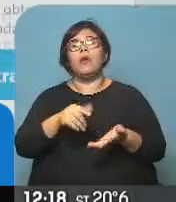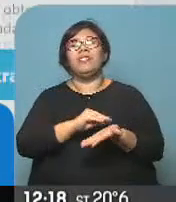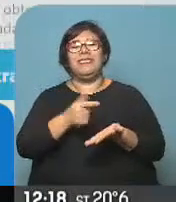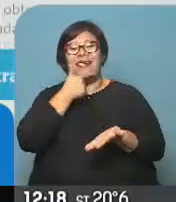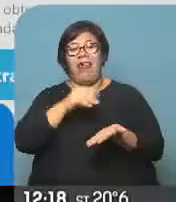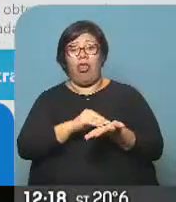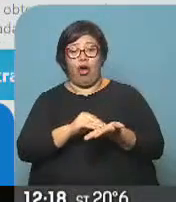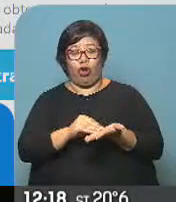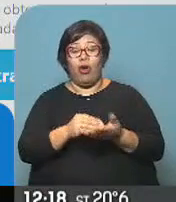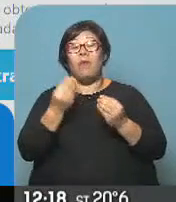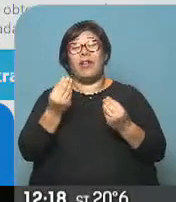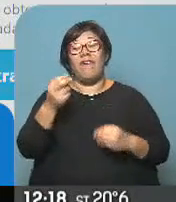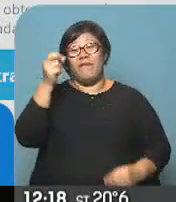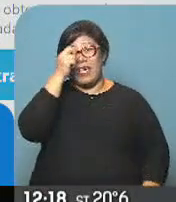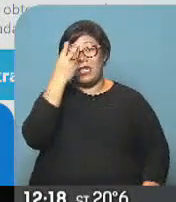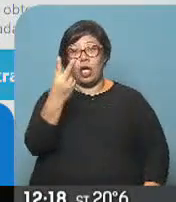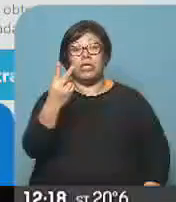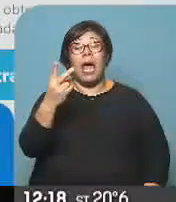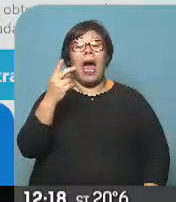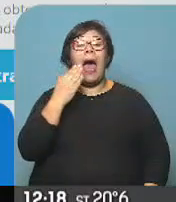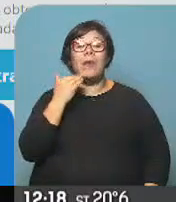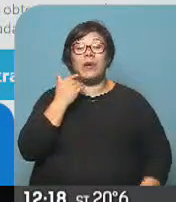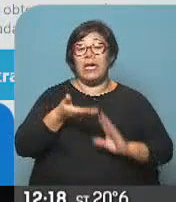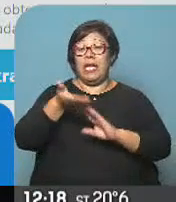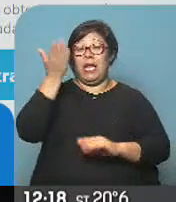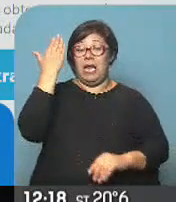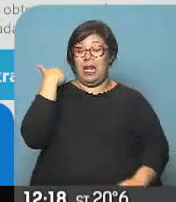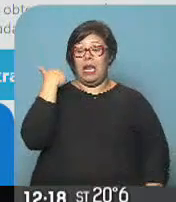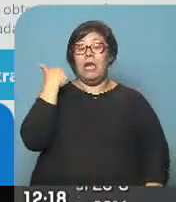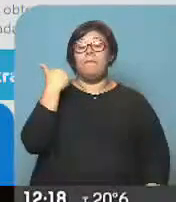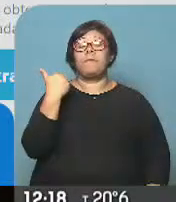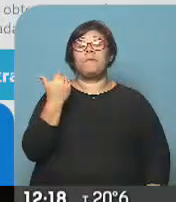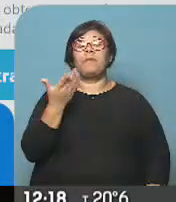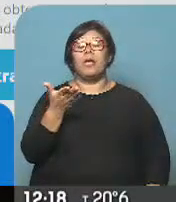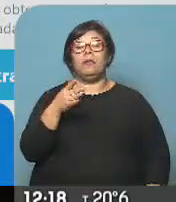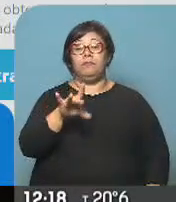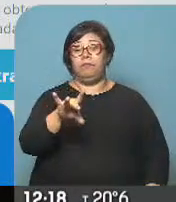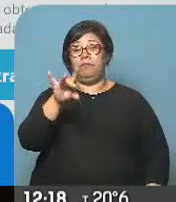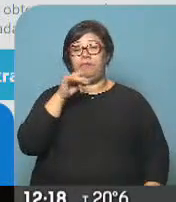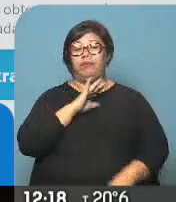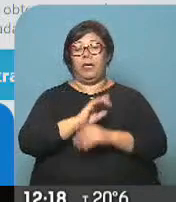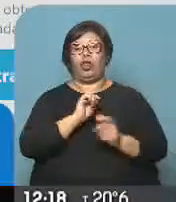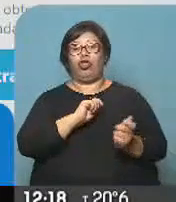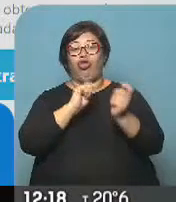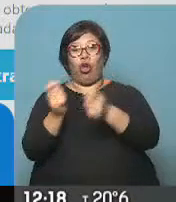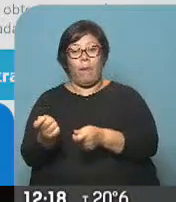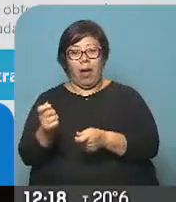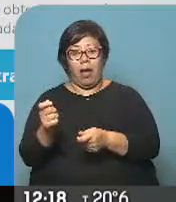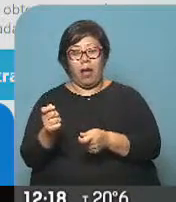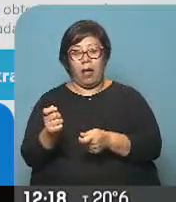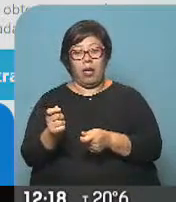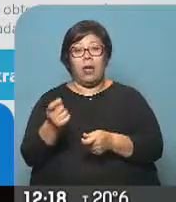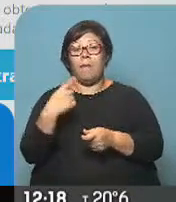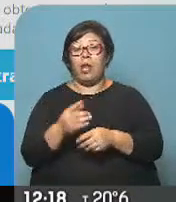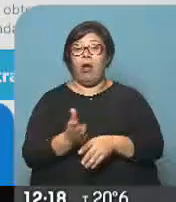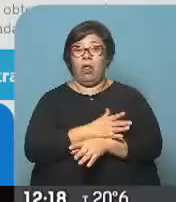del 22 de abril, cuando Mario Abdo Benítez, del Partido Colorado, fue elegido como su sucesor. Presento mi renuncia,